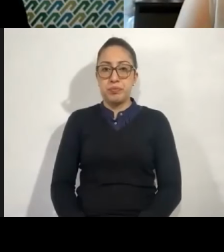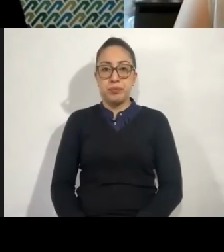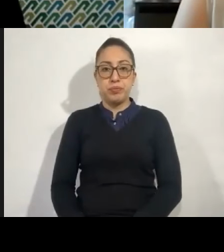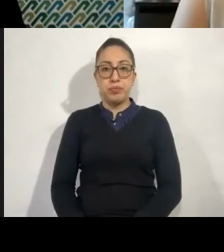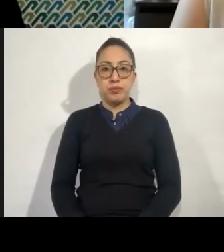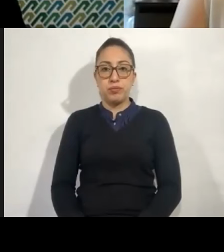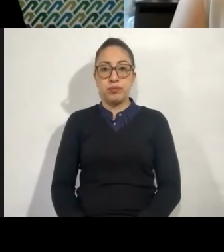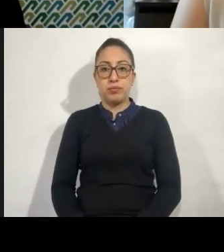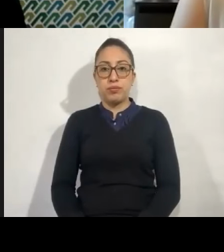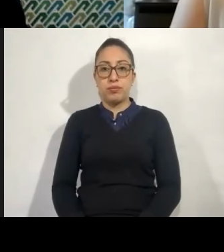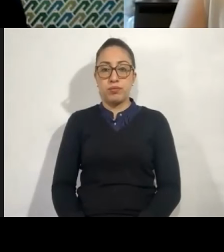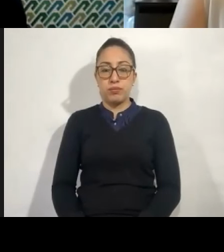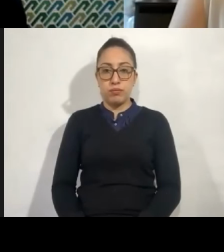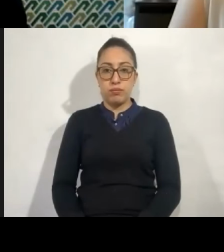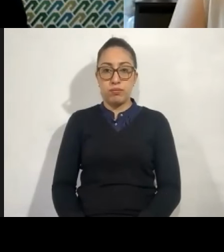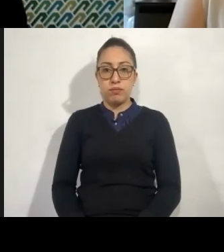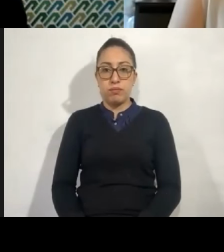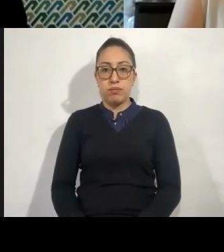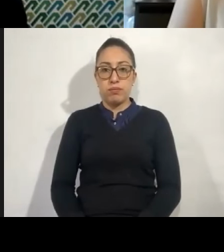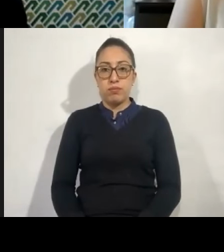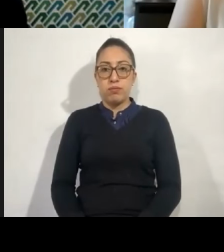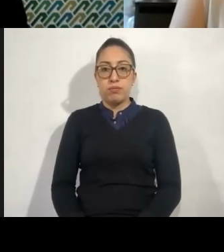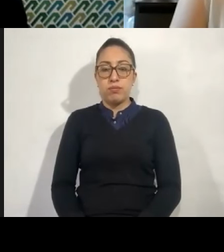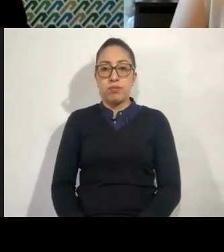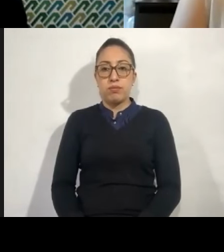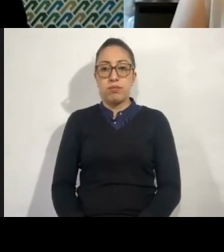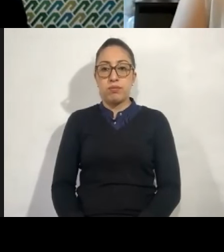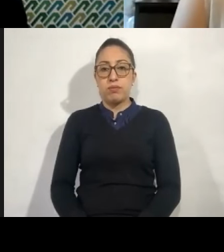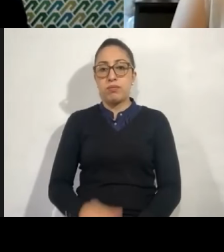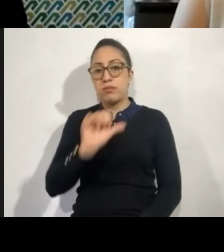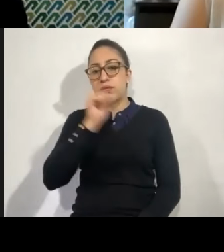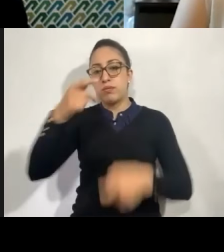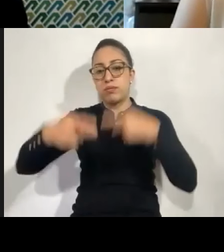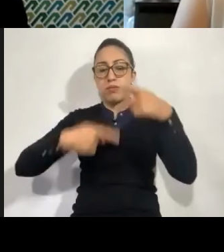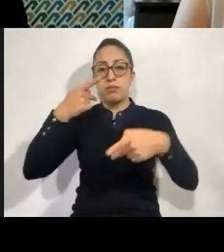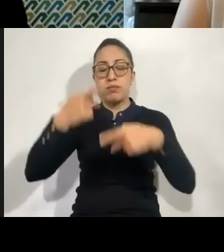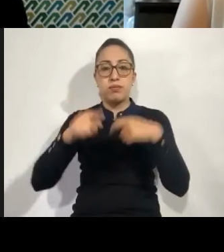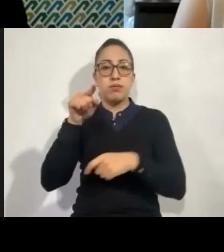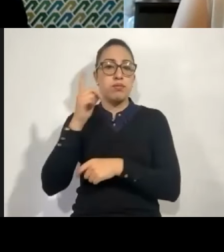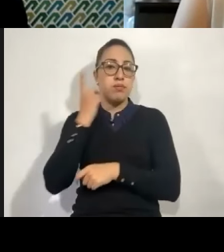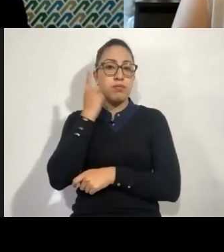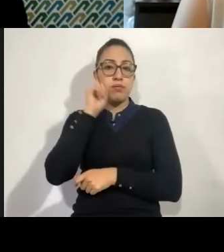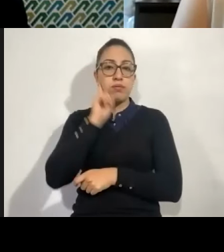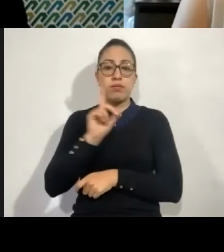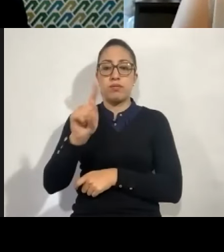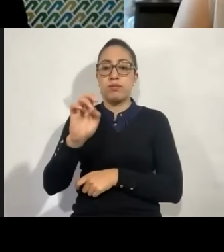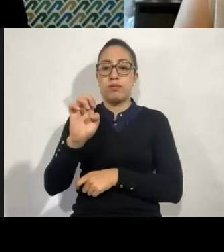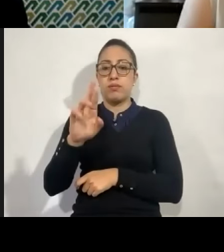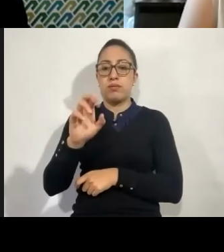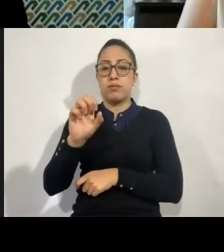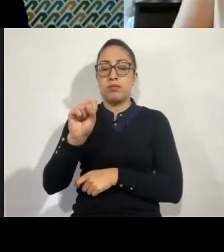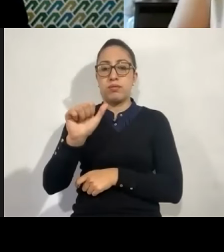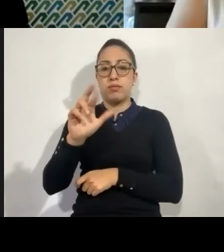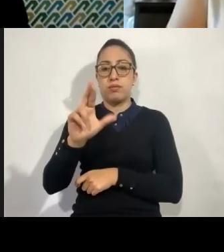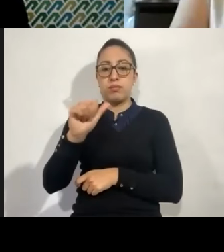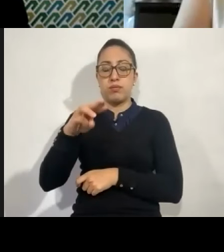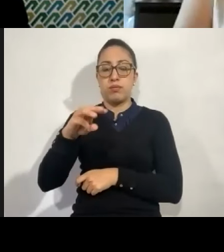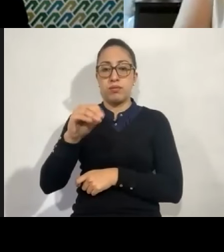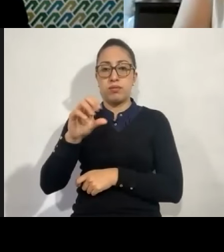Por otra parte, en cuanto al planteamiento de la diputada Teresa Ramos, creo que